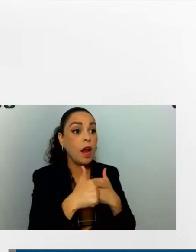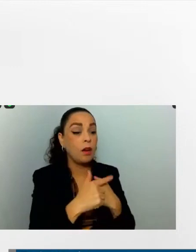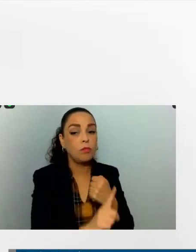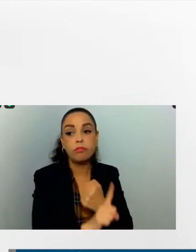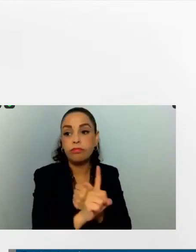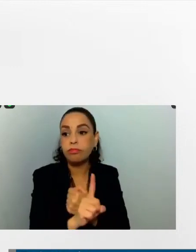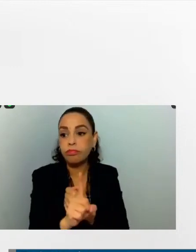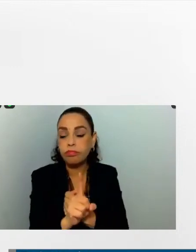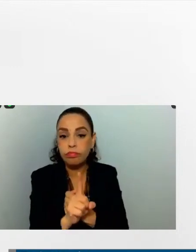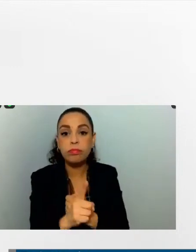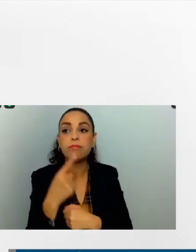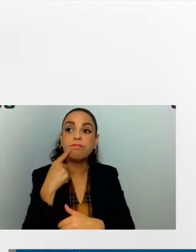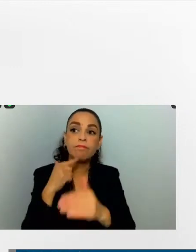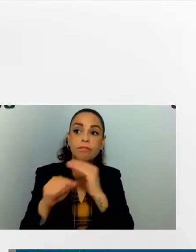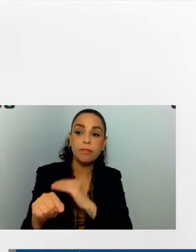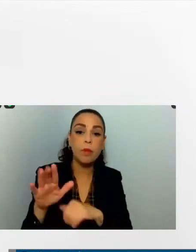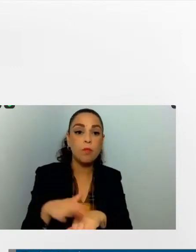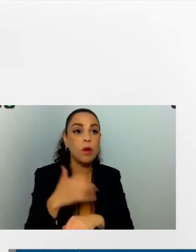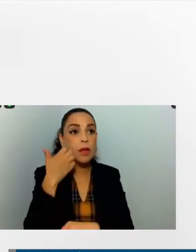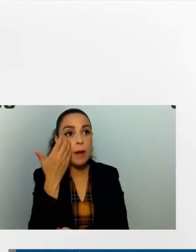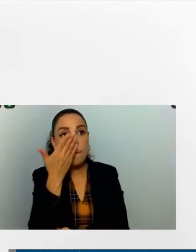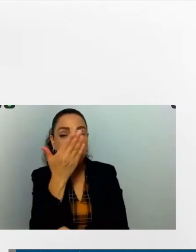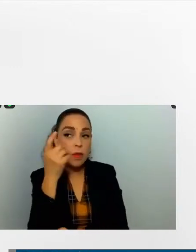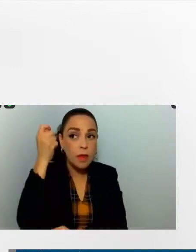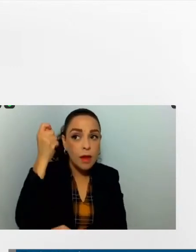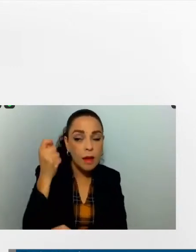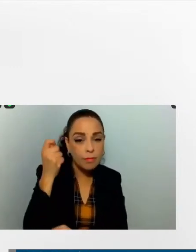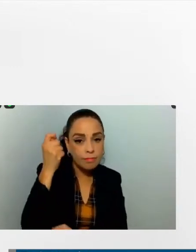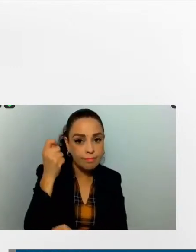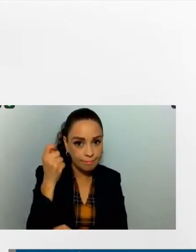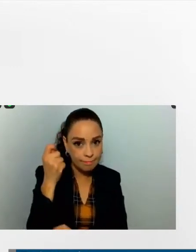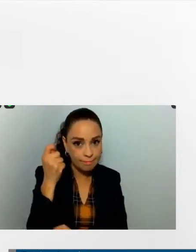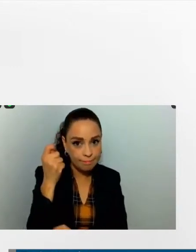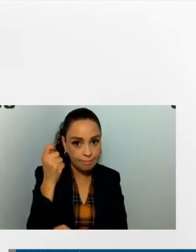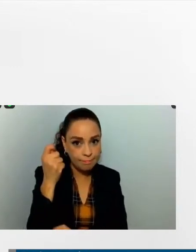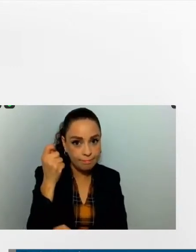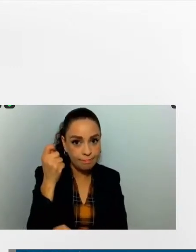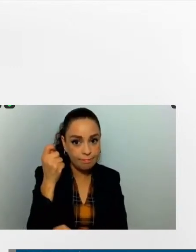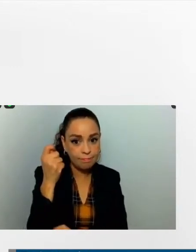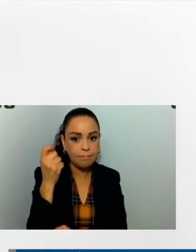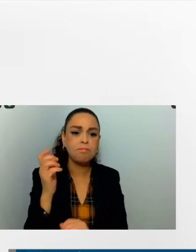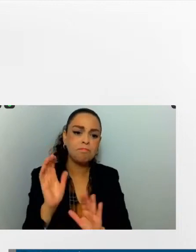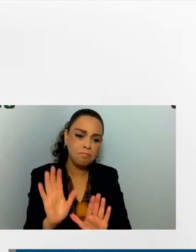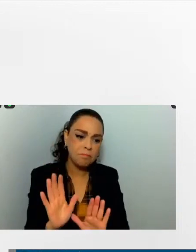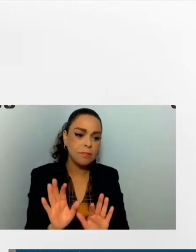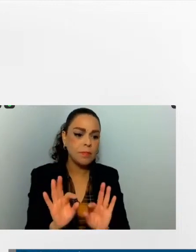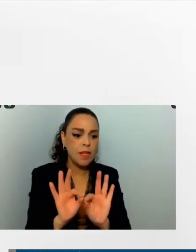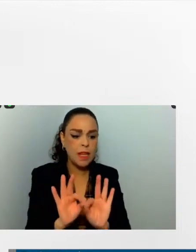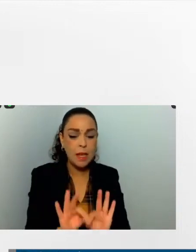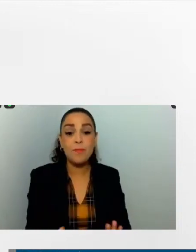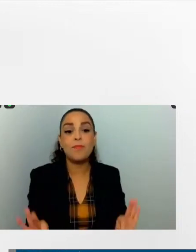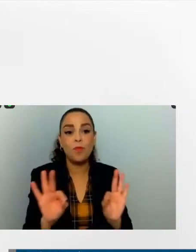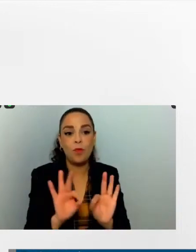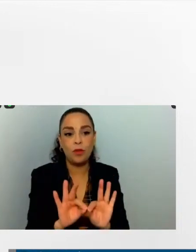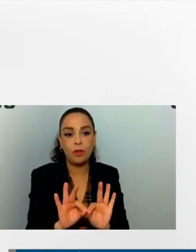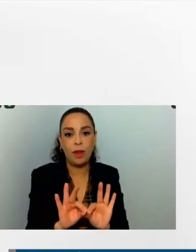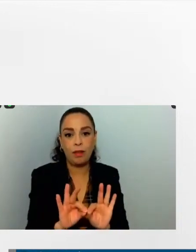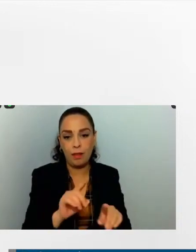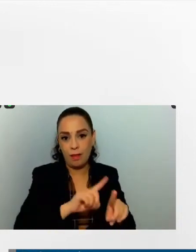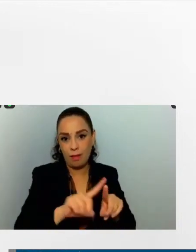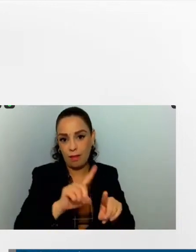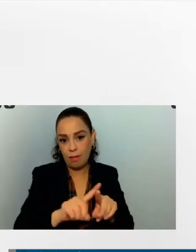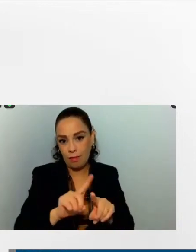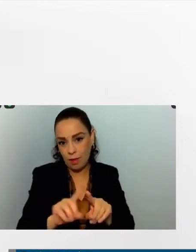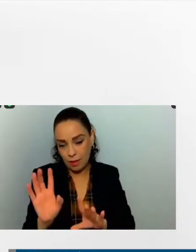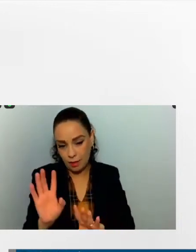alimentos. Digo, no sé si a lo mejor es importante un bote de ideas, pero en este caso particular